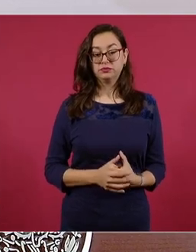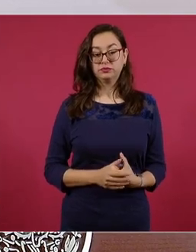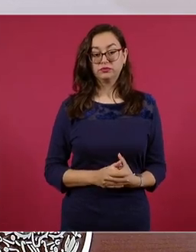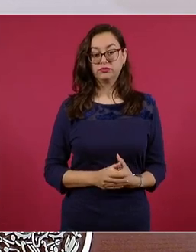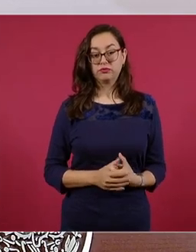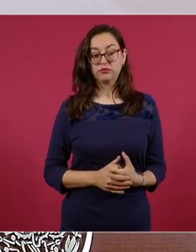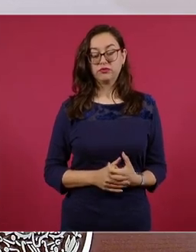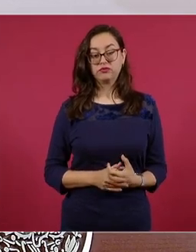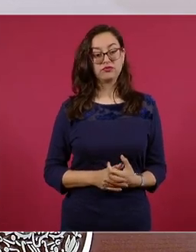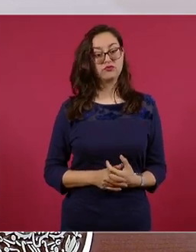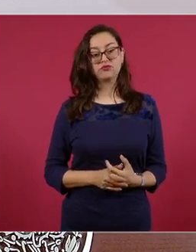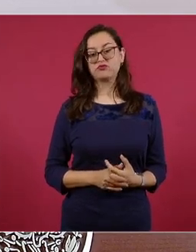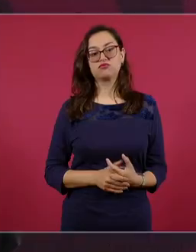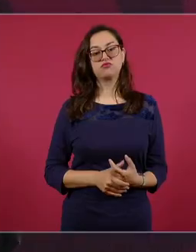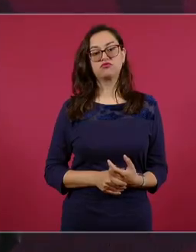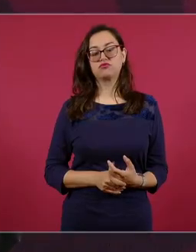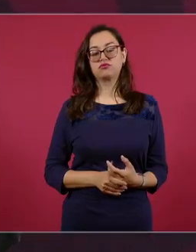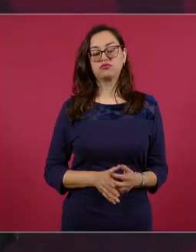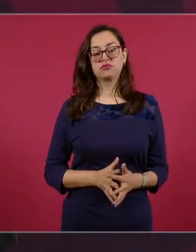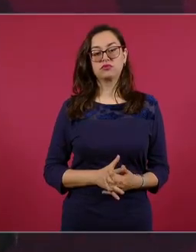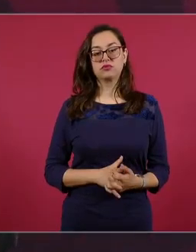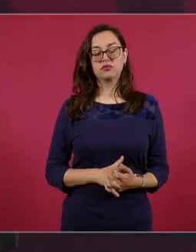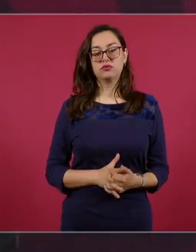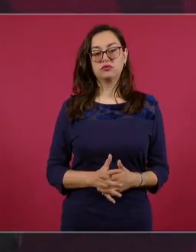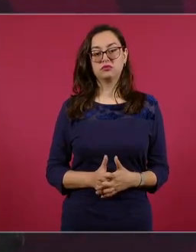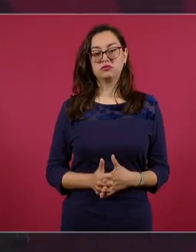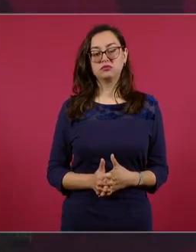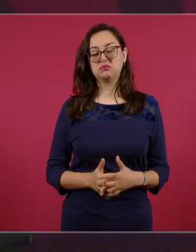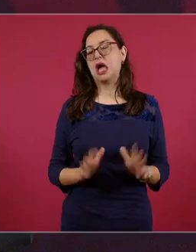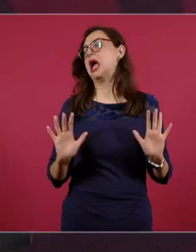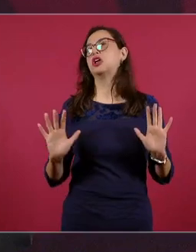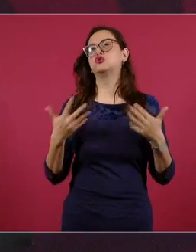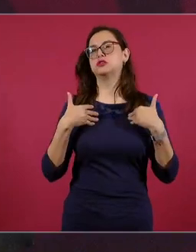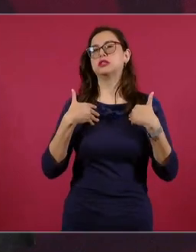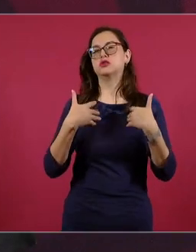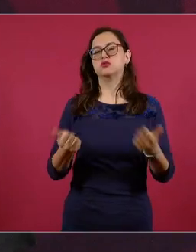No, no, no, no, ya tengo la solución de lo que pasó.